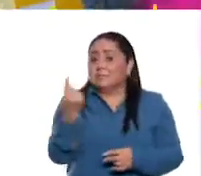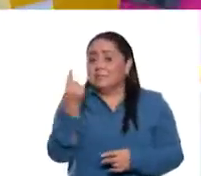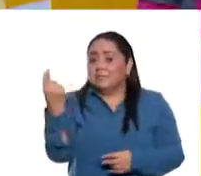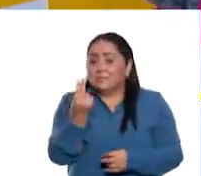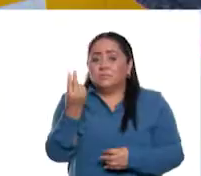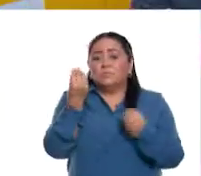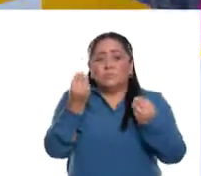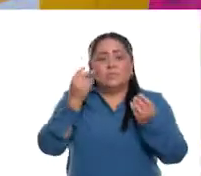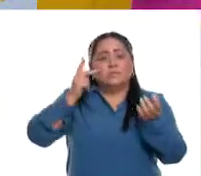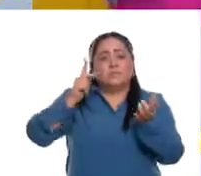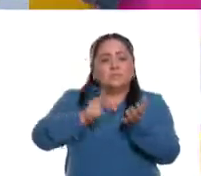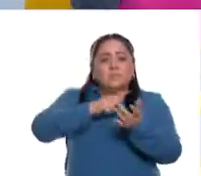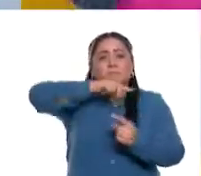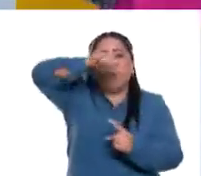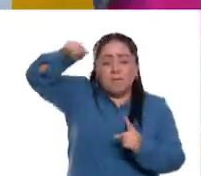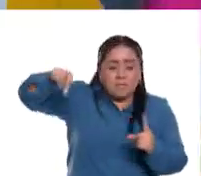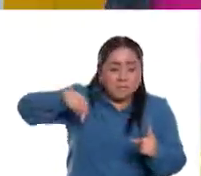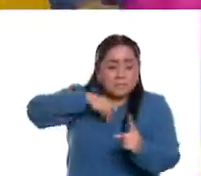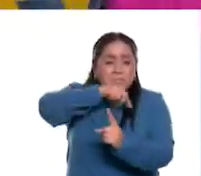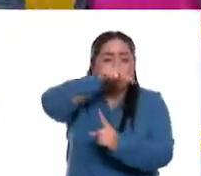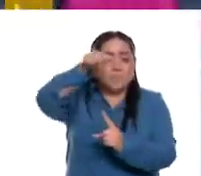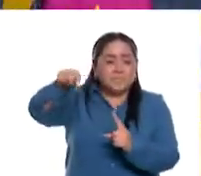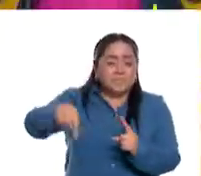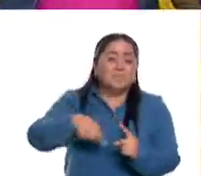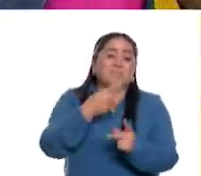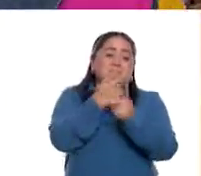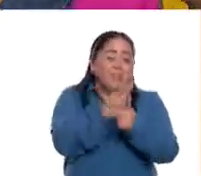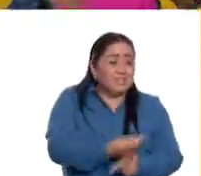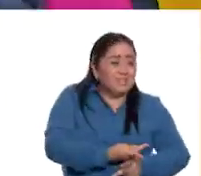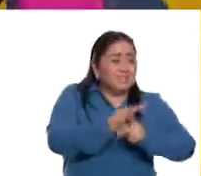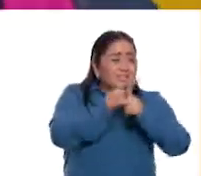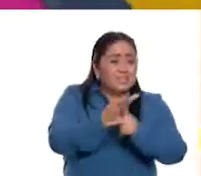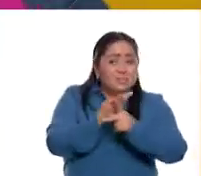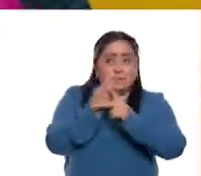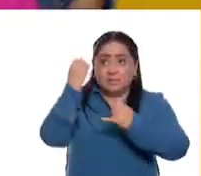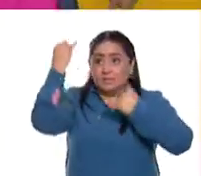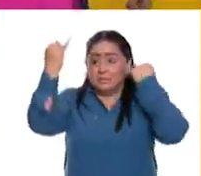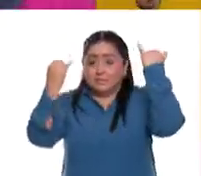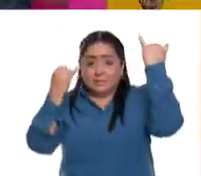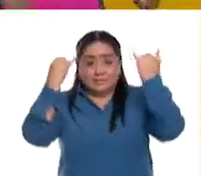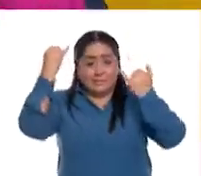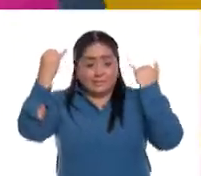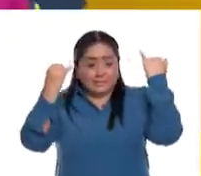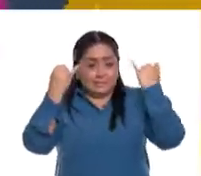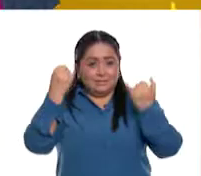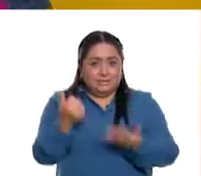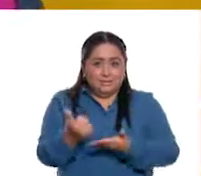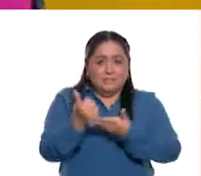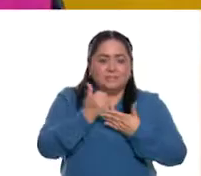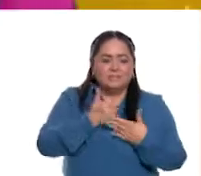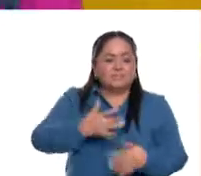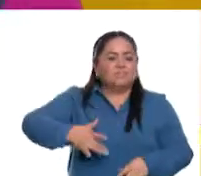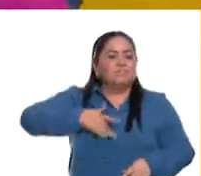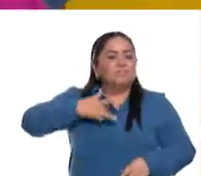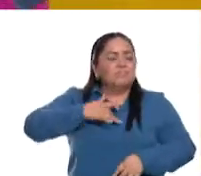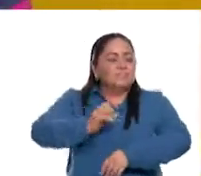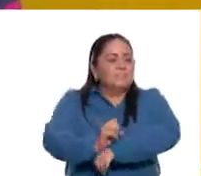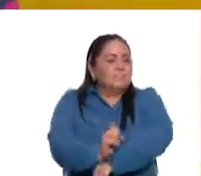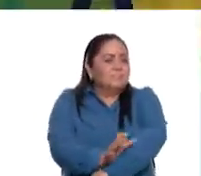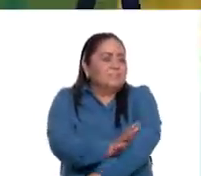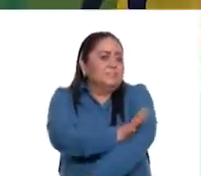Necesitaremos varias vueltas, algo de paciencia e imaginación, y el equilibrio nos traerá la